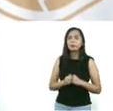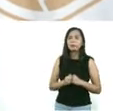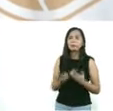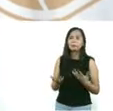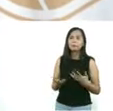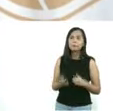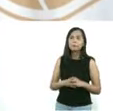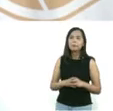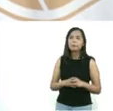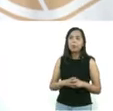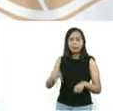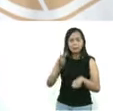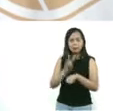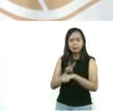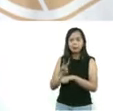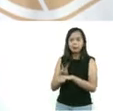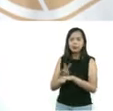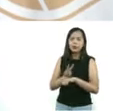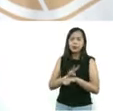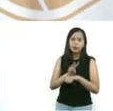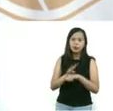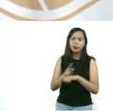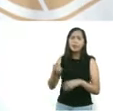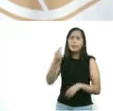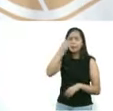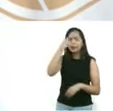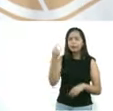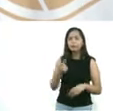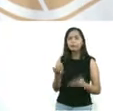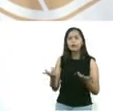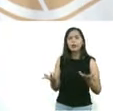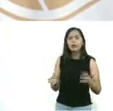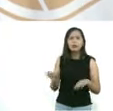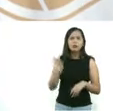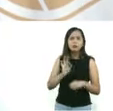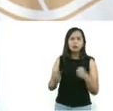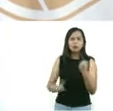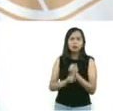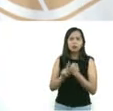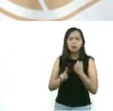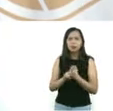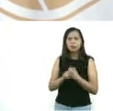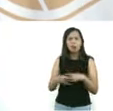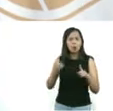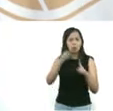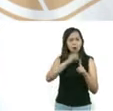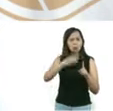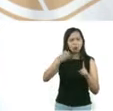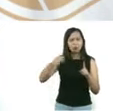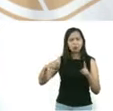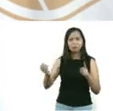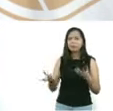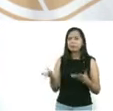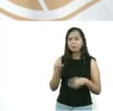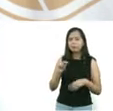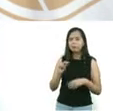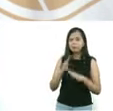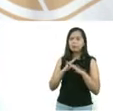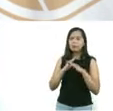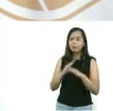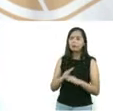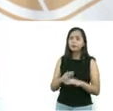el uso de vigilancia para evitar pues un desdoblamiento, desorden dentro del polígono A